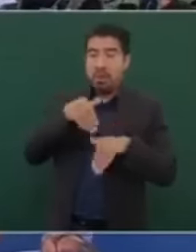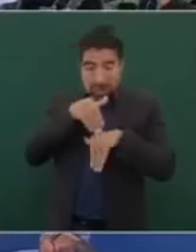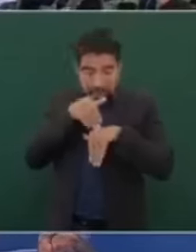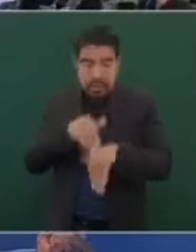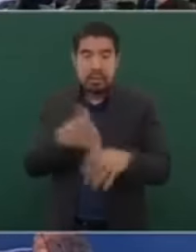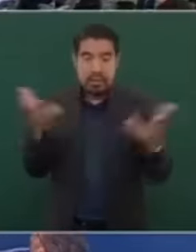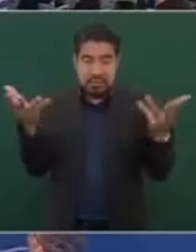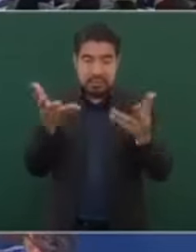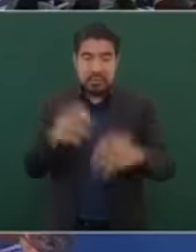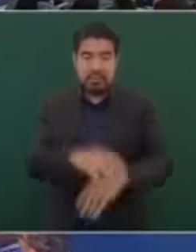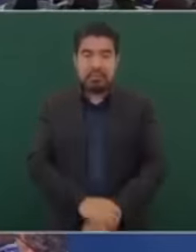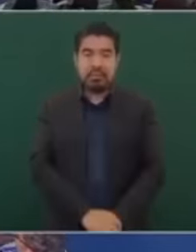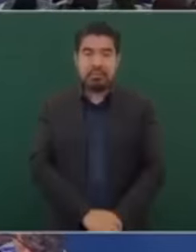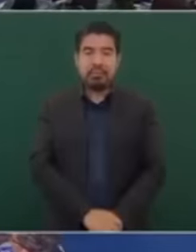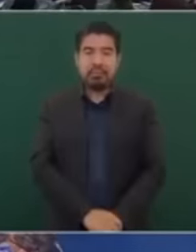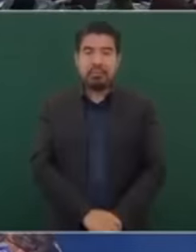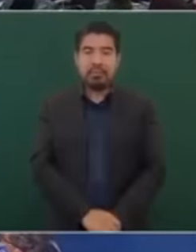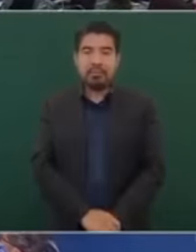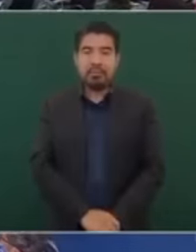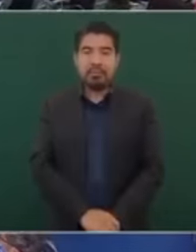A ver.